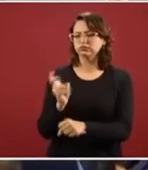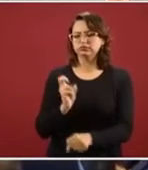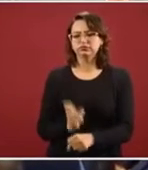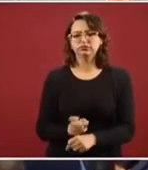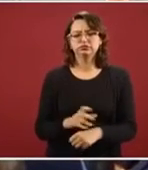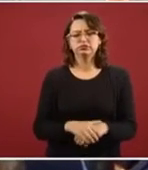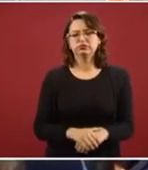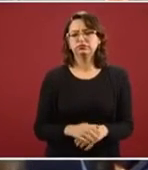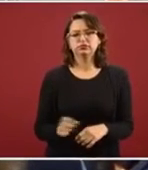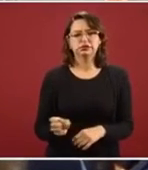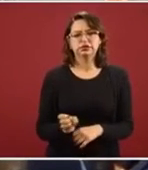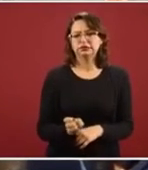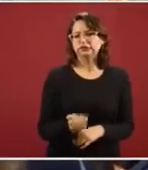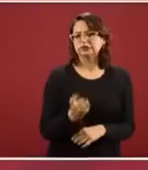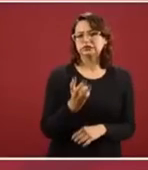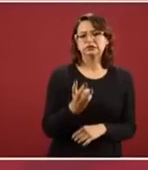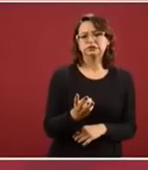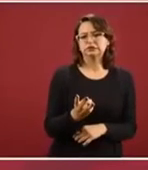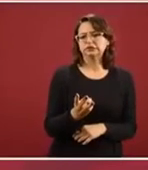a tres,